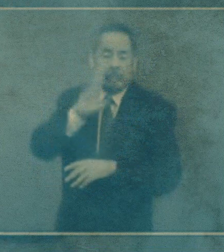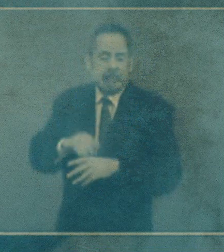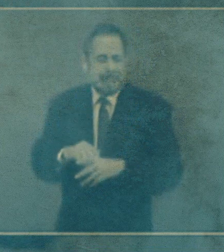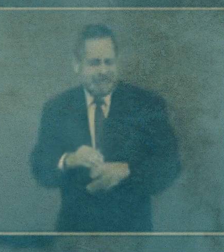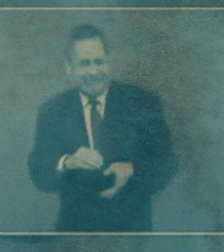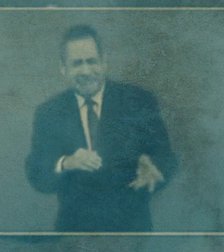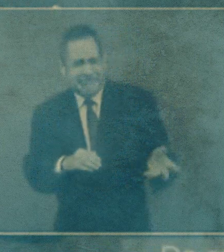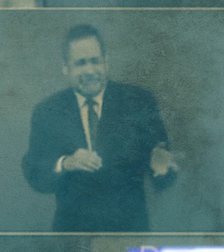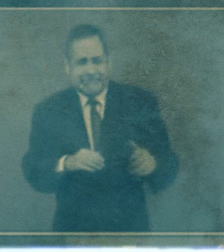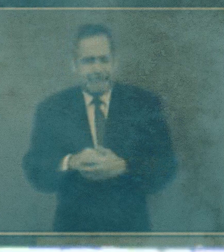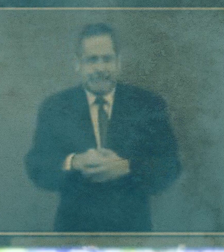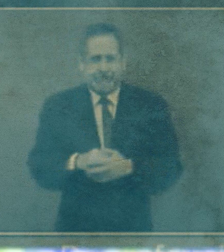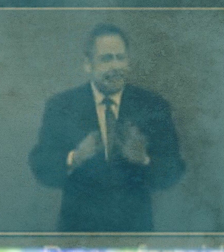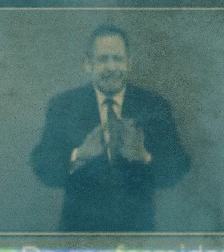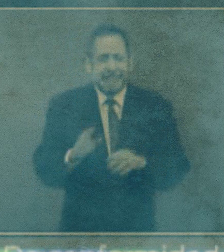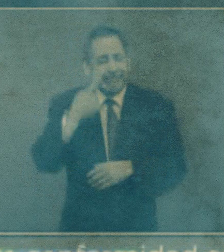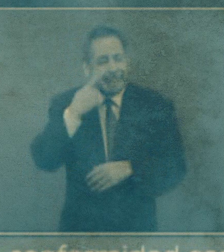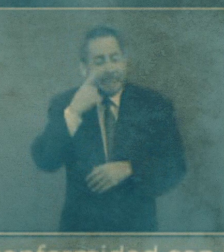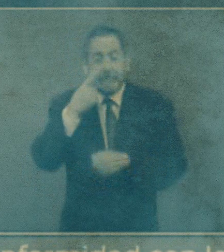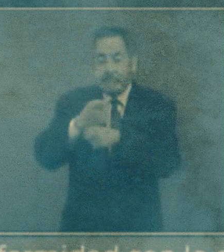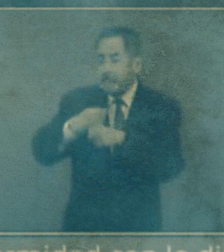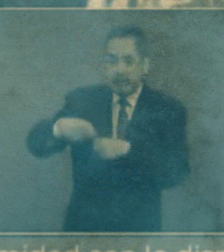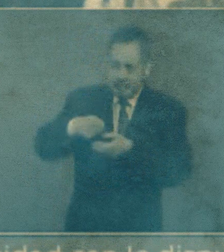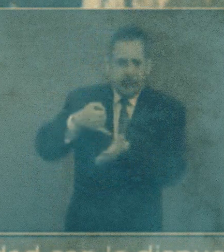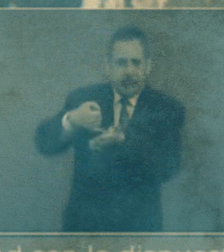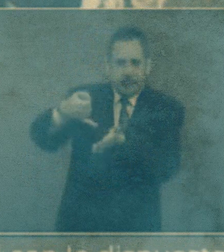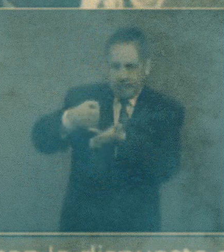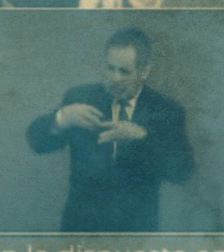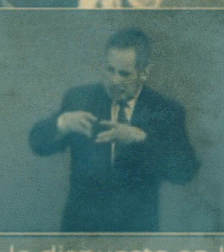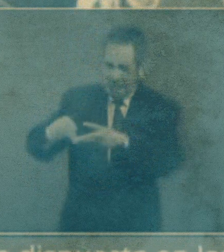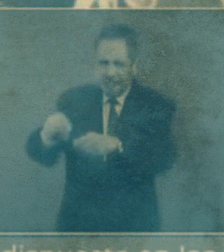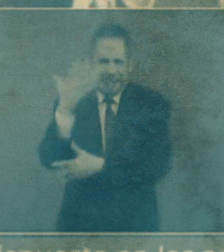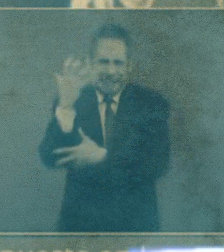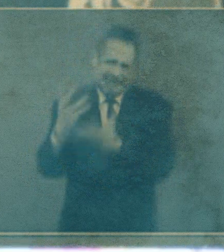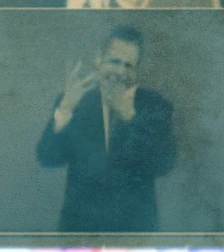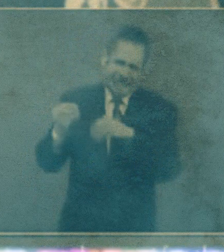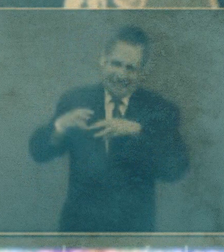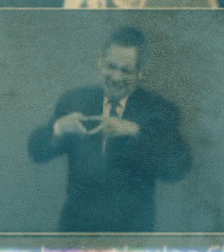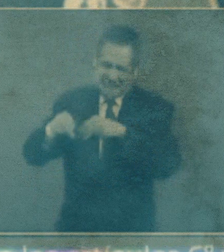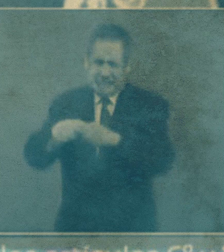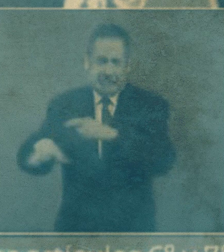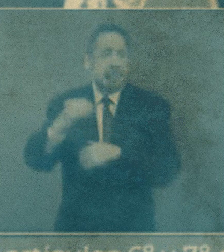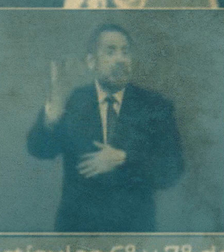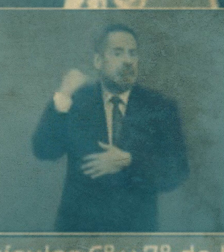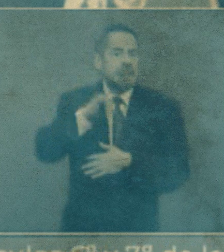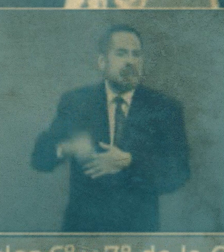Primero, estamos sembrando como nunca árboles en toda la ruta del Tren